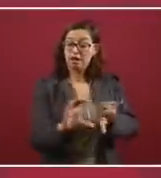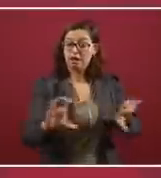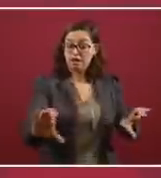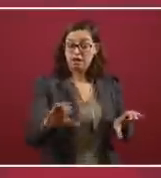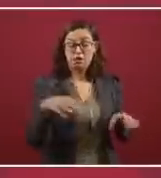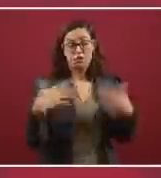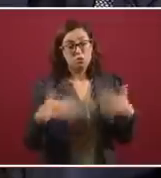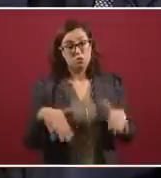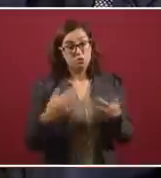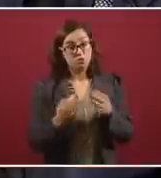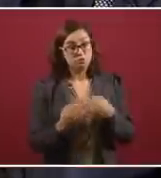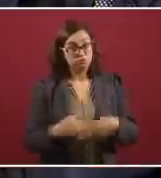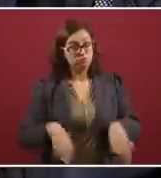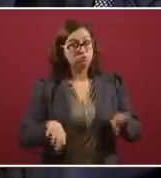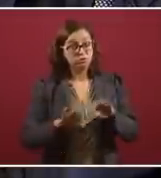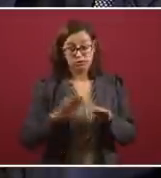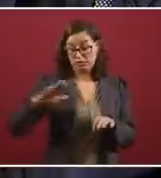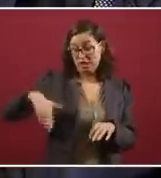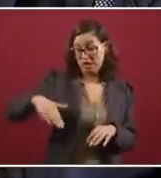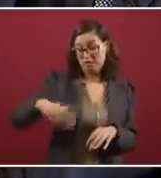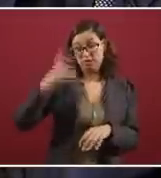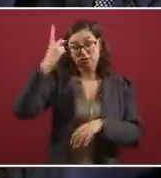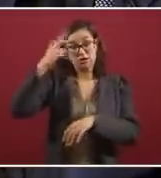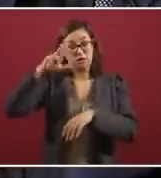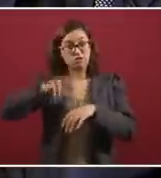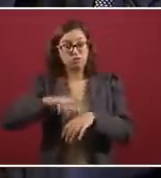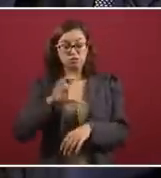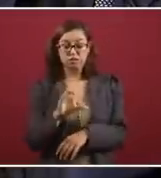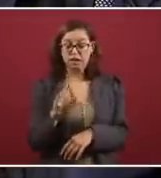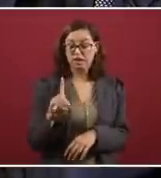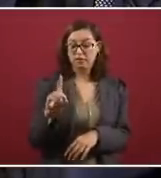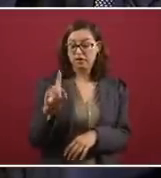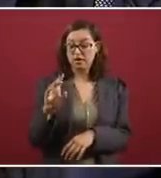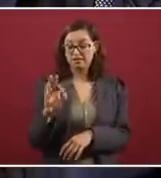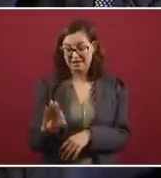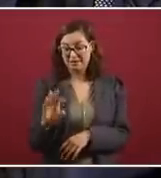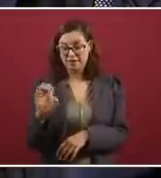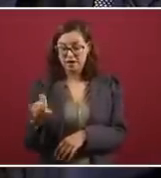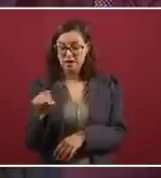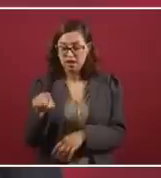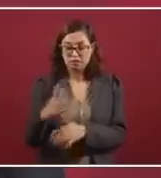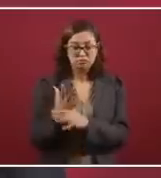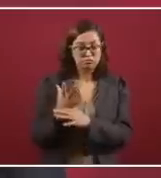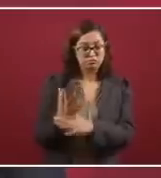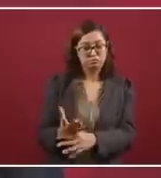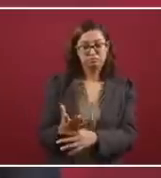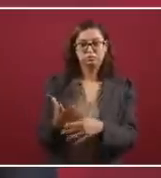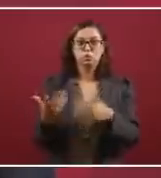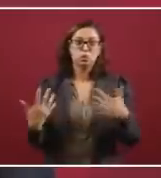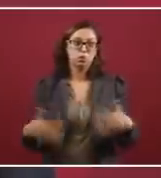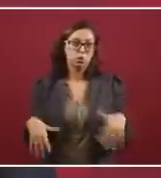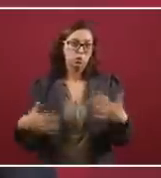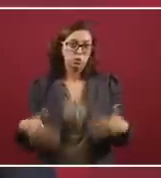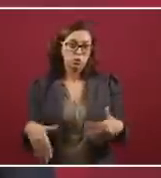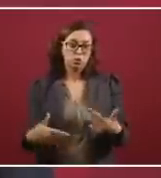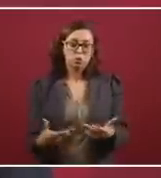CFE, la importancia, la trascendencia de cuánto es lo que se va a conducir por este conducto, cuánto se